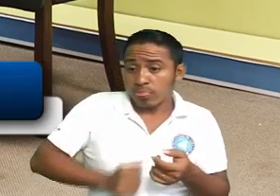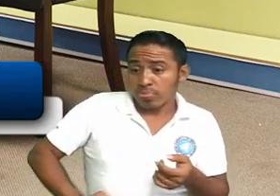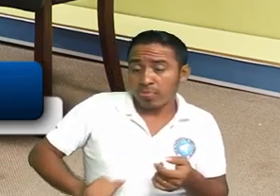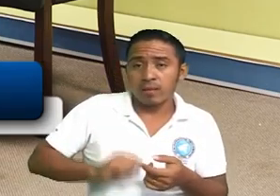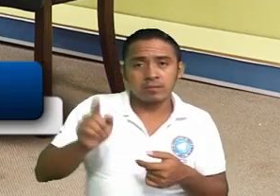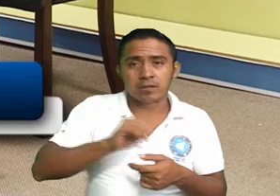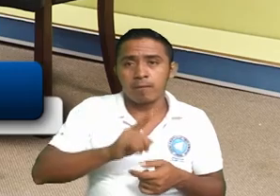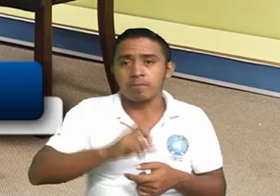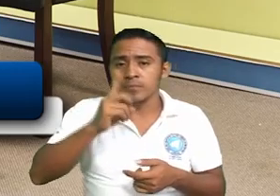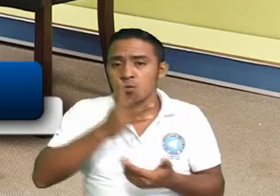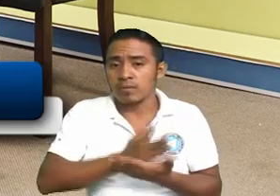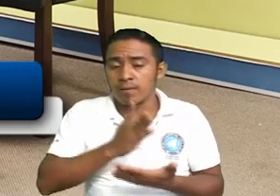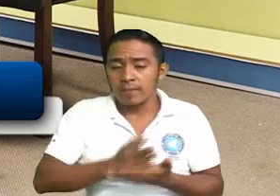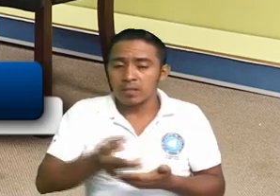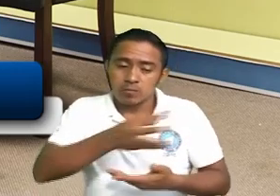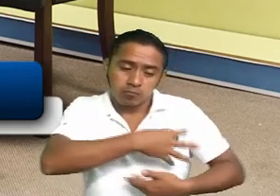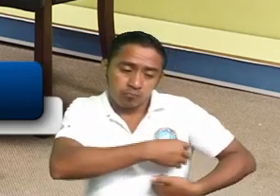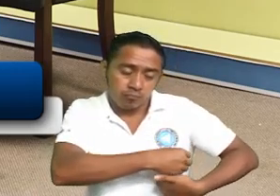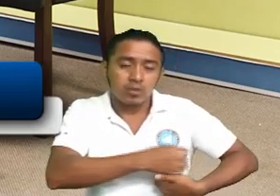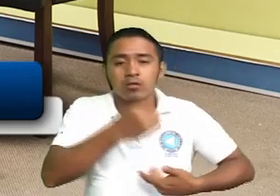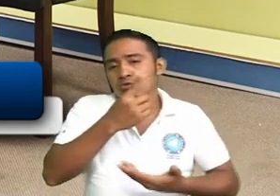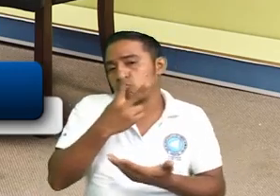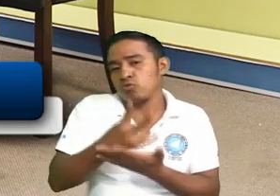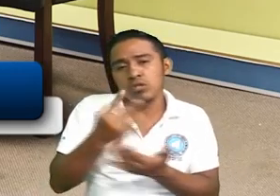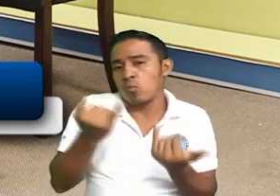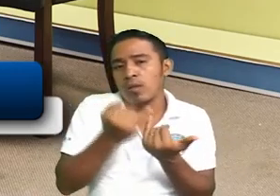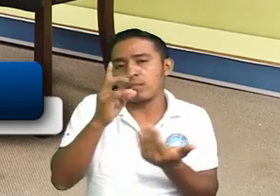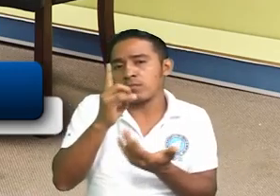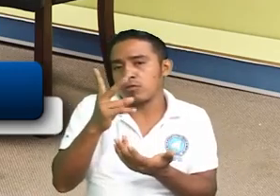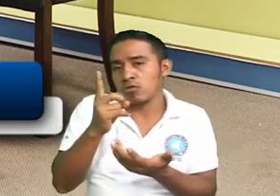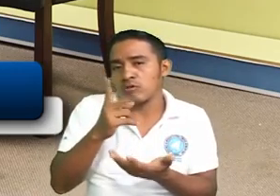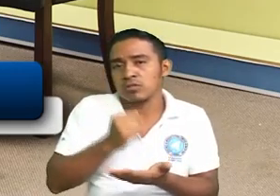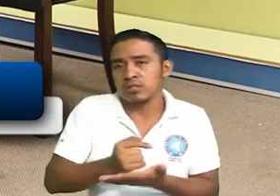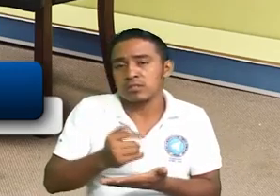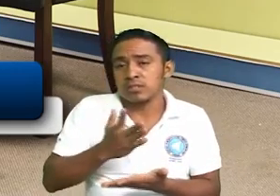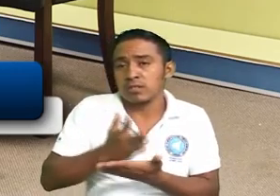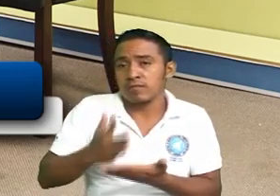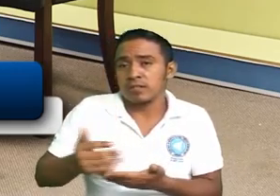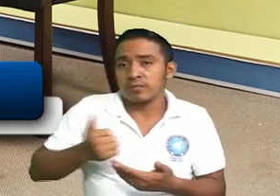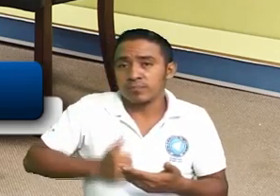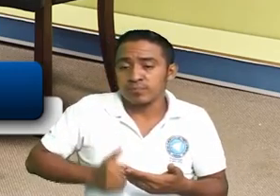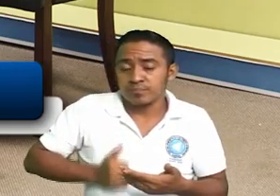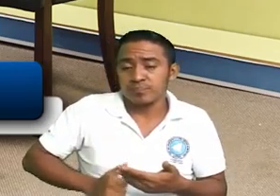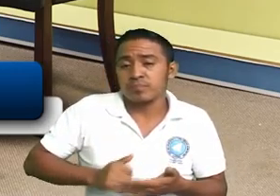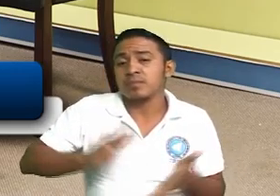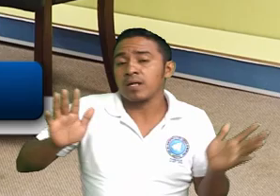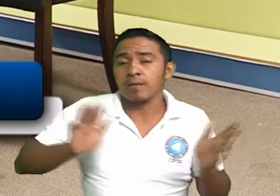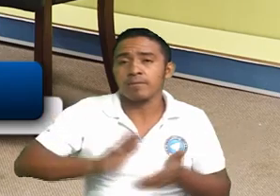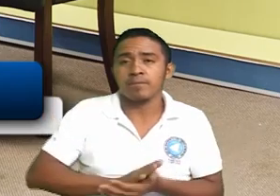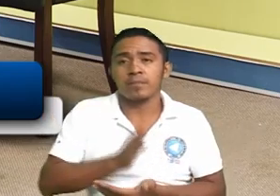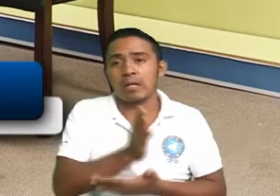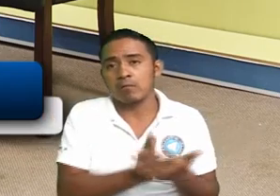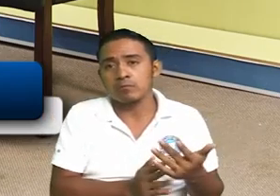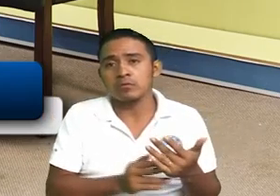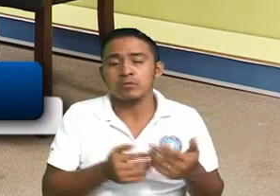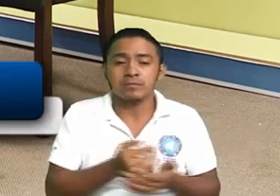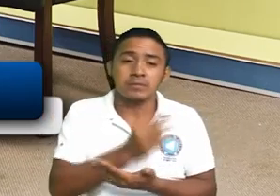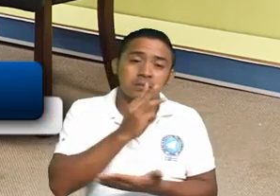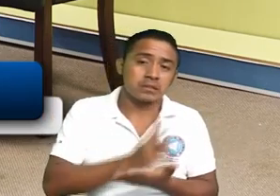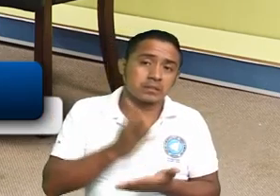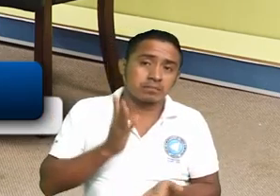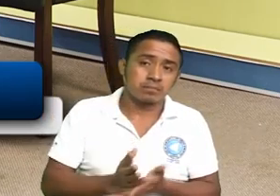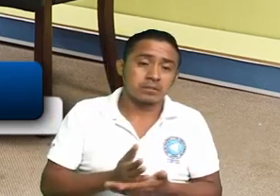menos cada vez que se amamante. Uh-huh. Es decir, si él se amamanta 8 veces al día, él te puede defecar 8 veces al día.